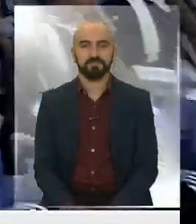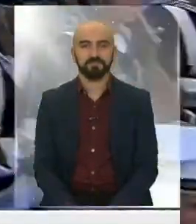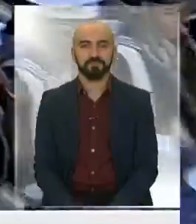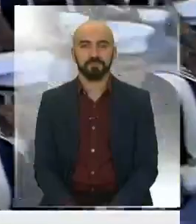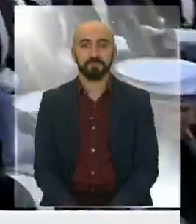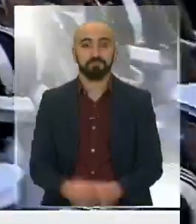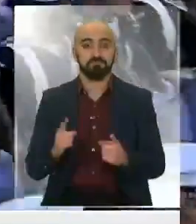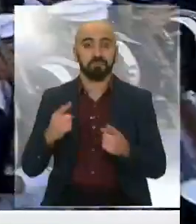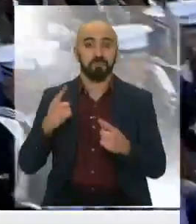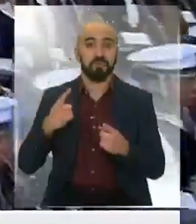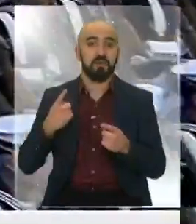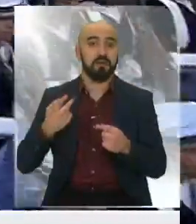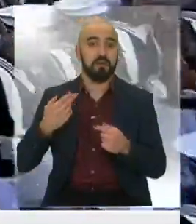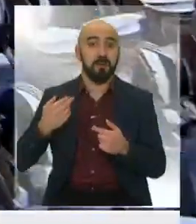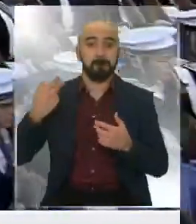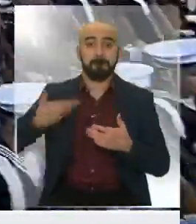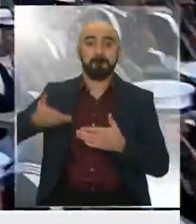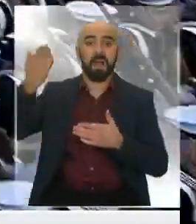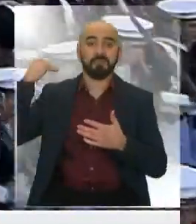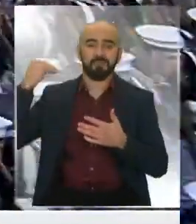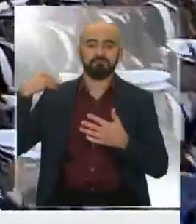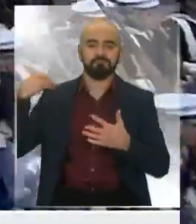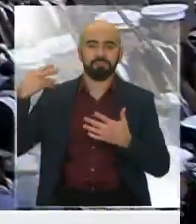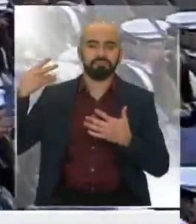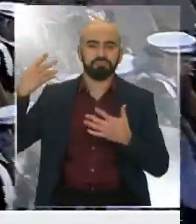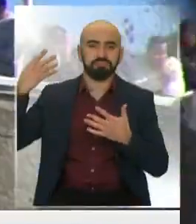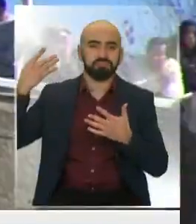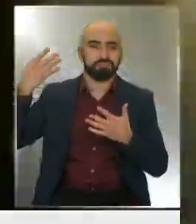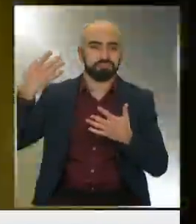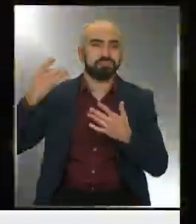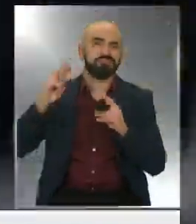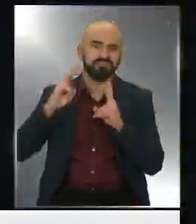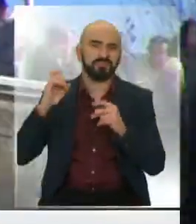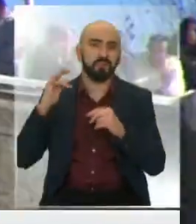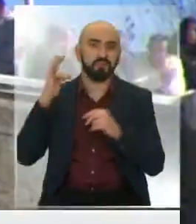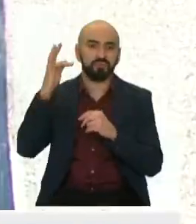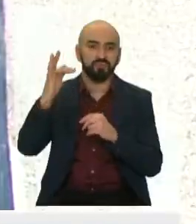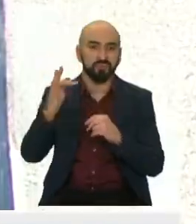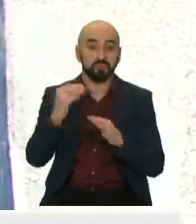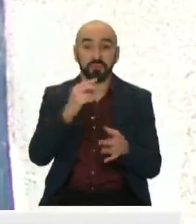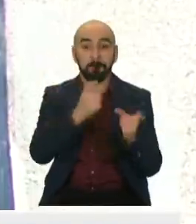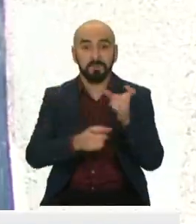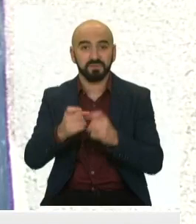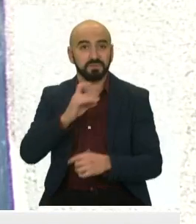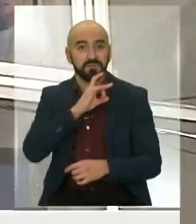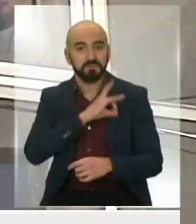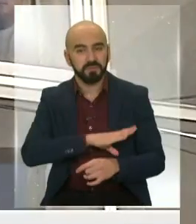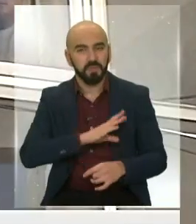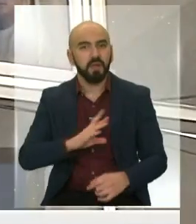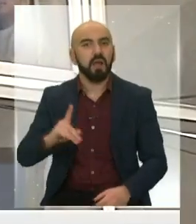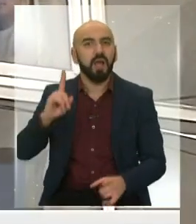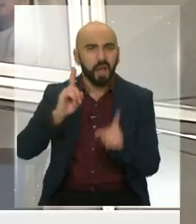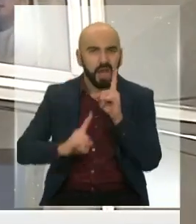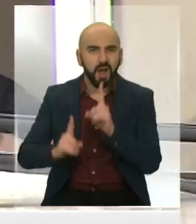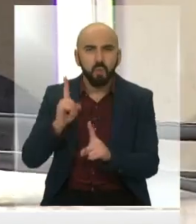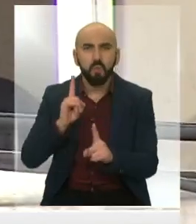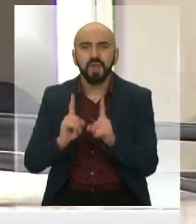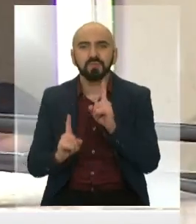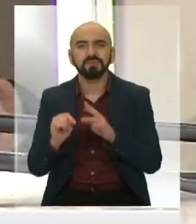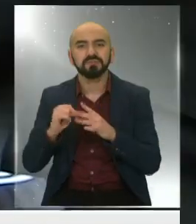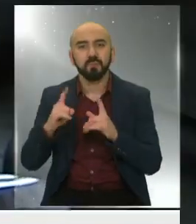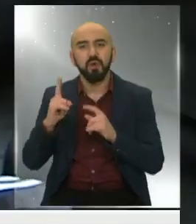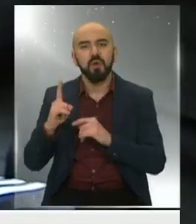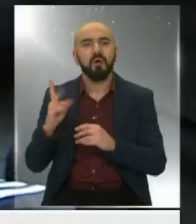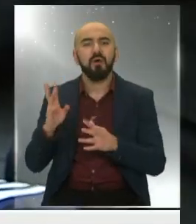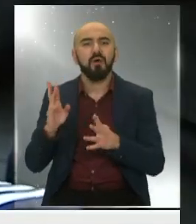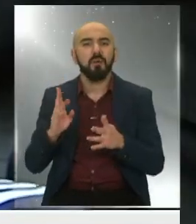Y del pasado fue proyectándose en el futuro. No hay chileno que no tenga recuerdos o la experiencia de haber participado en un desfile.